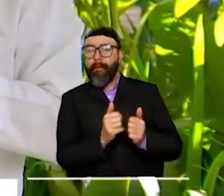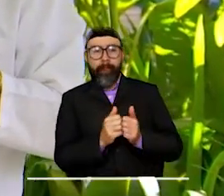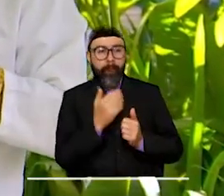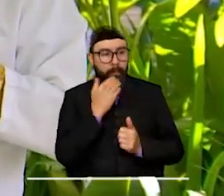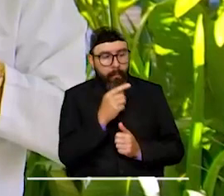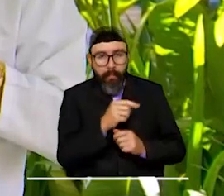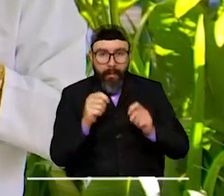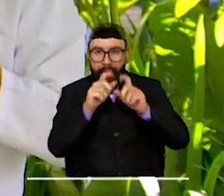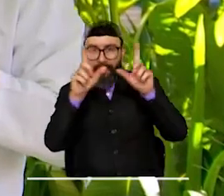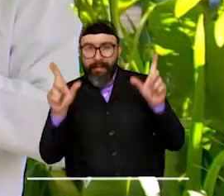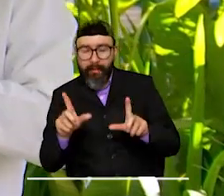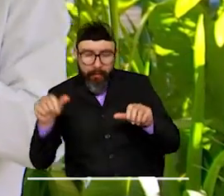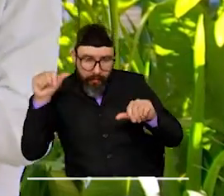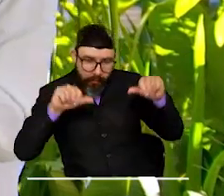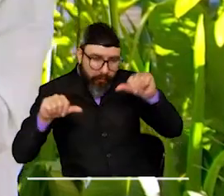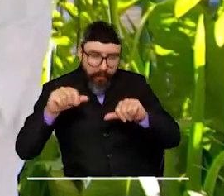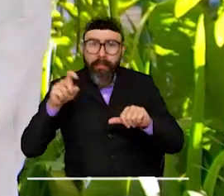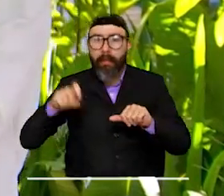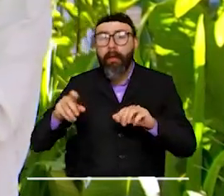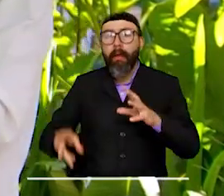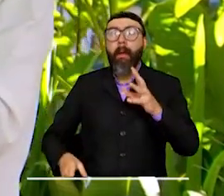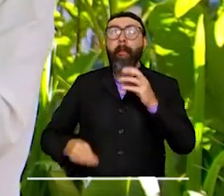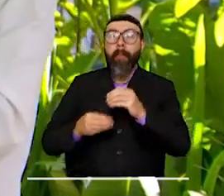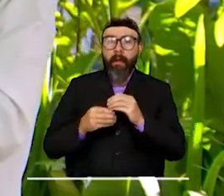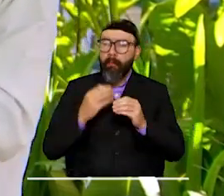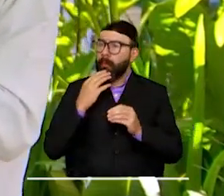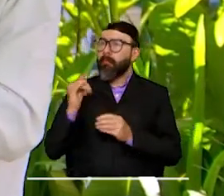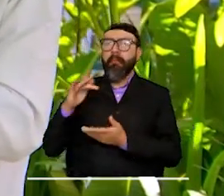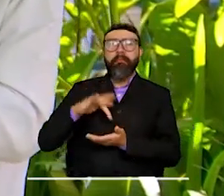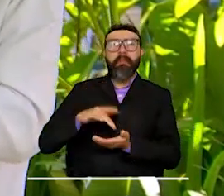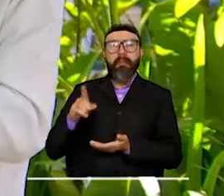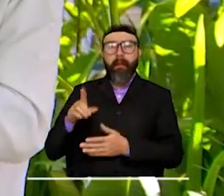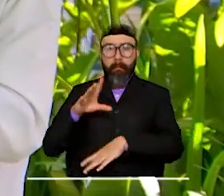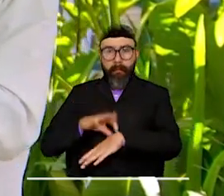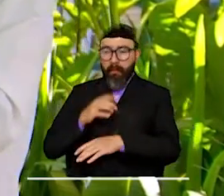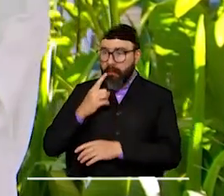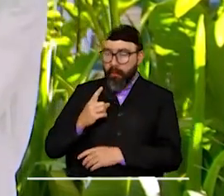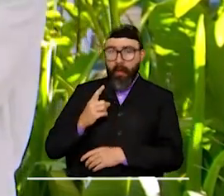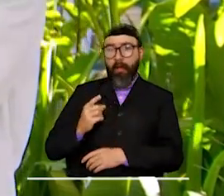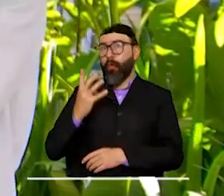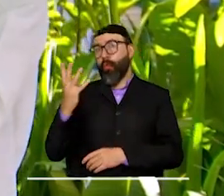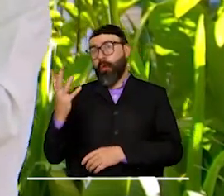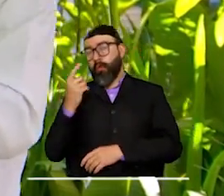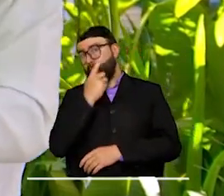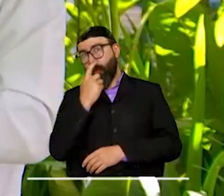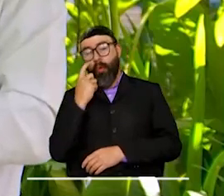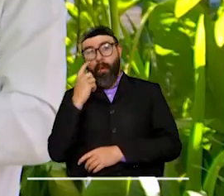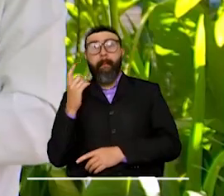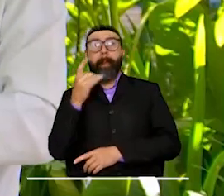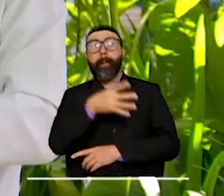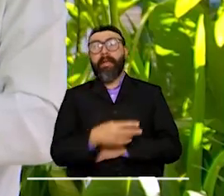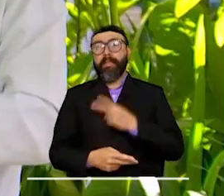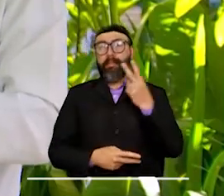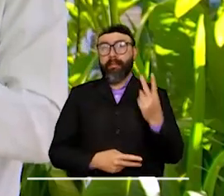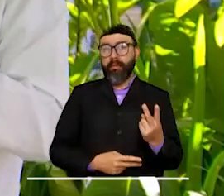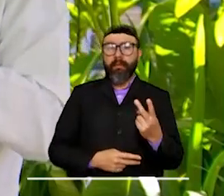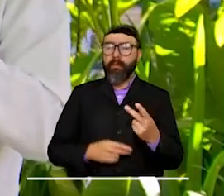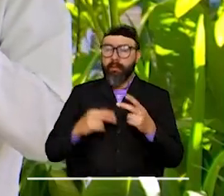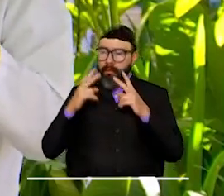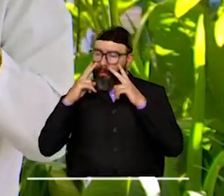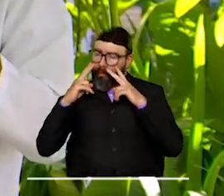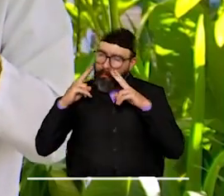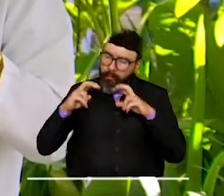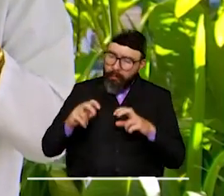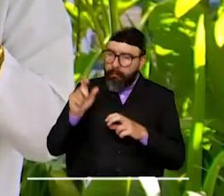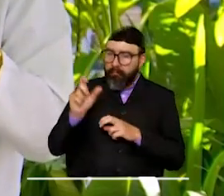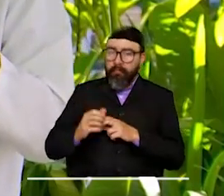ser complementarios. Así como nosotros en la ronda médica decimos cuatro ojos no es más que dos, entramos varios médicos a evaluar un paciente, en